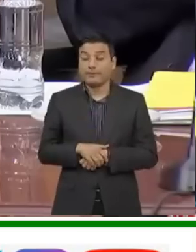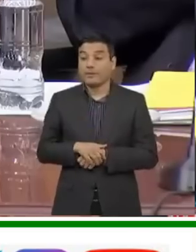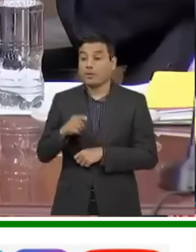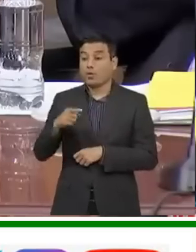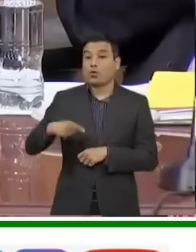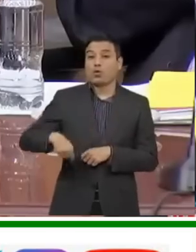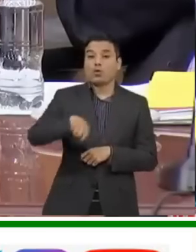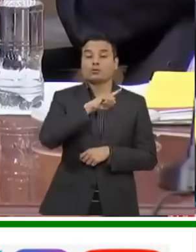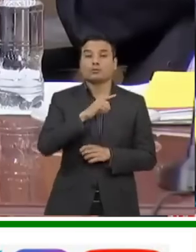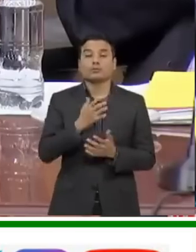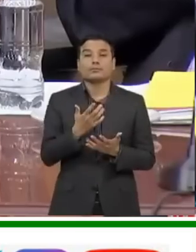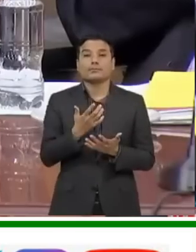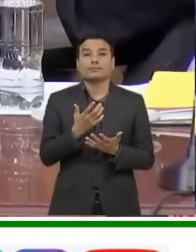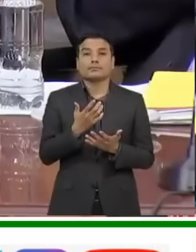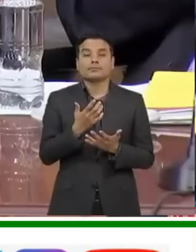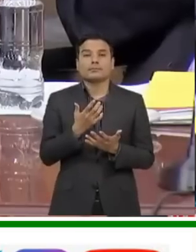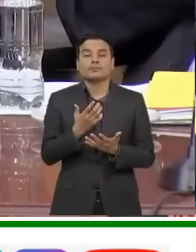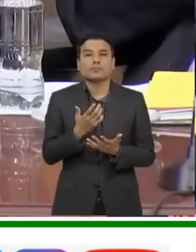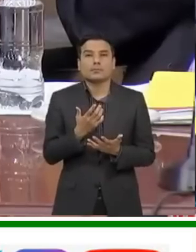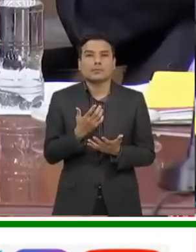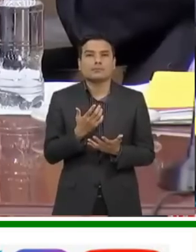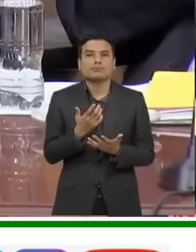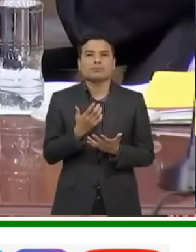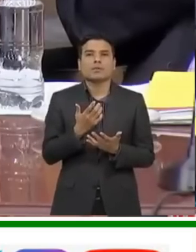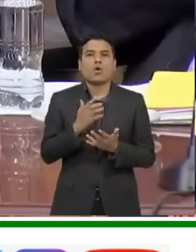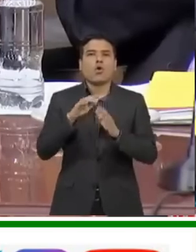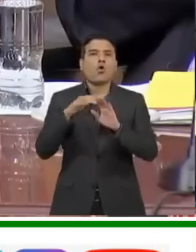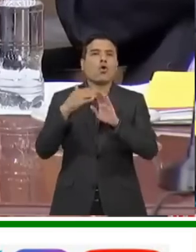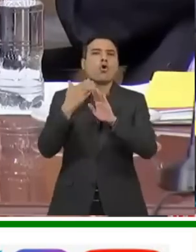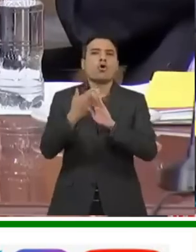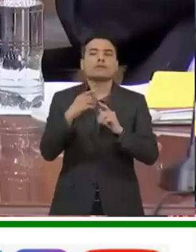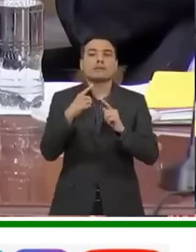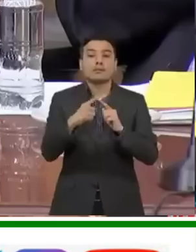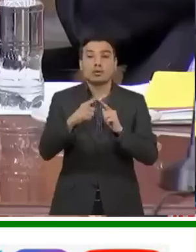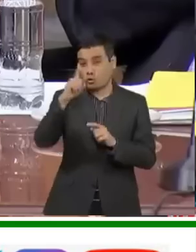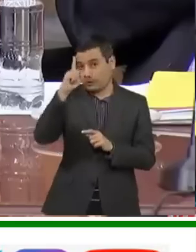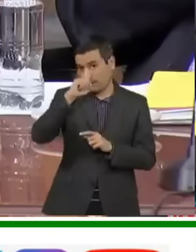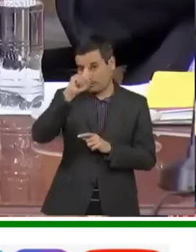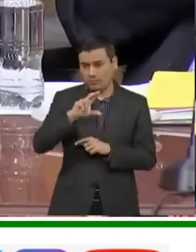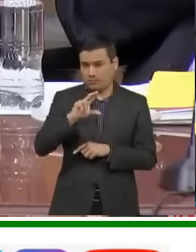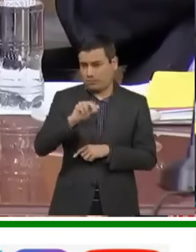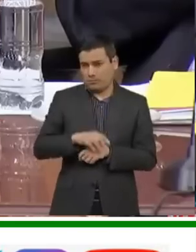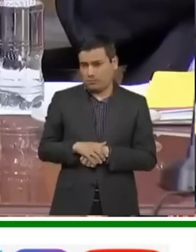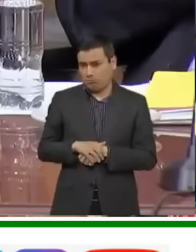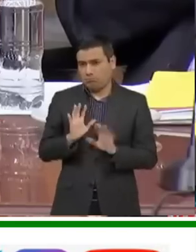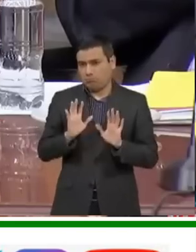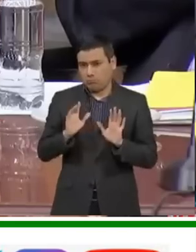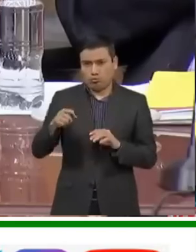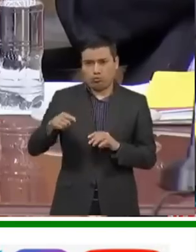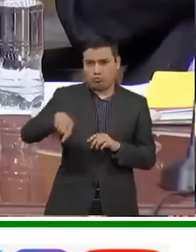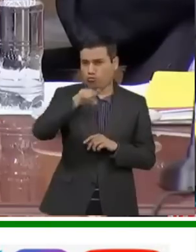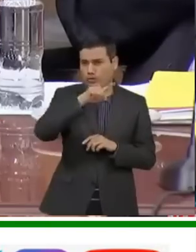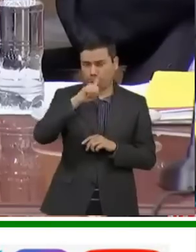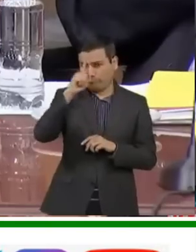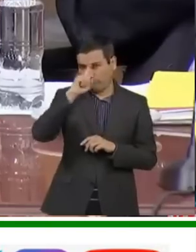por supuesto, no es con quienes toman las decisiones. Nosotros respetamos el fallo imparcial y profesional